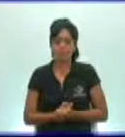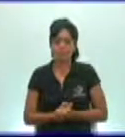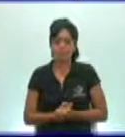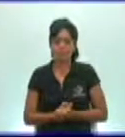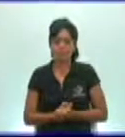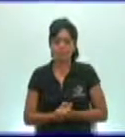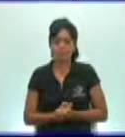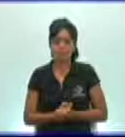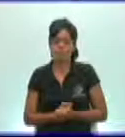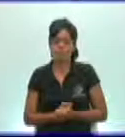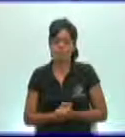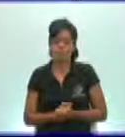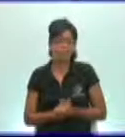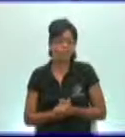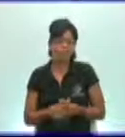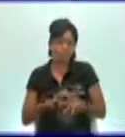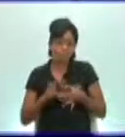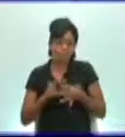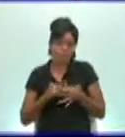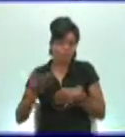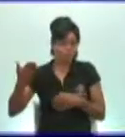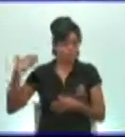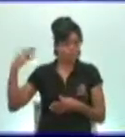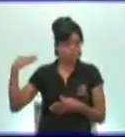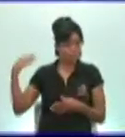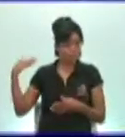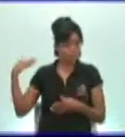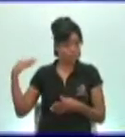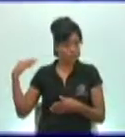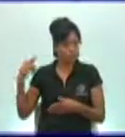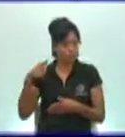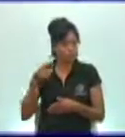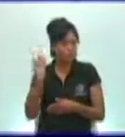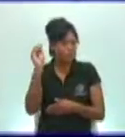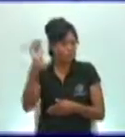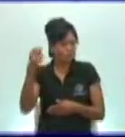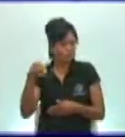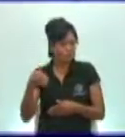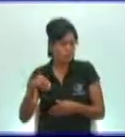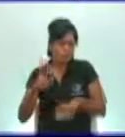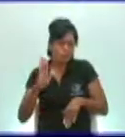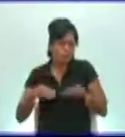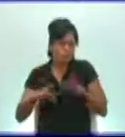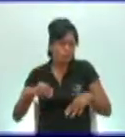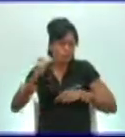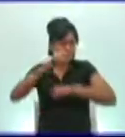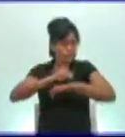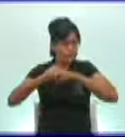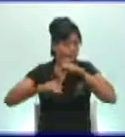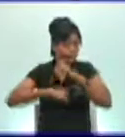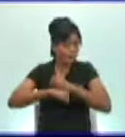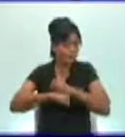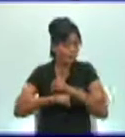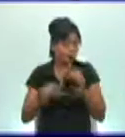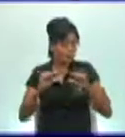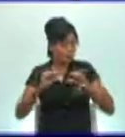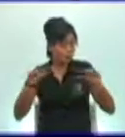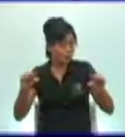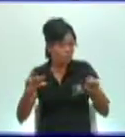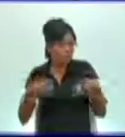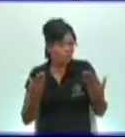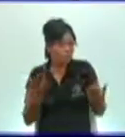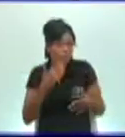Desde grados anteriores ustedes conocieron que según la estructura de la oración, estas pueden ser bimembres y